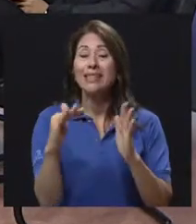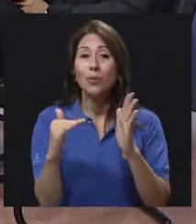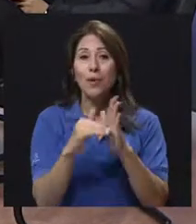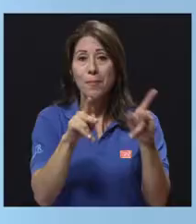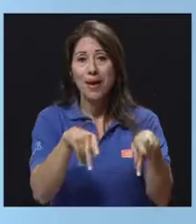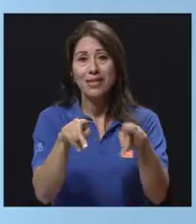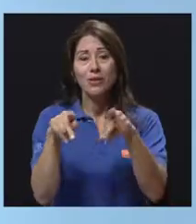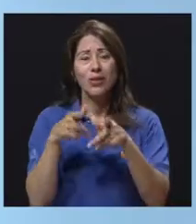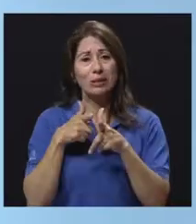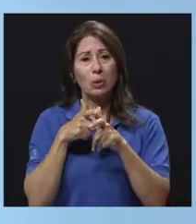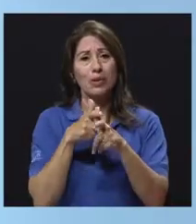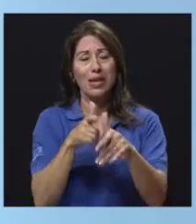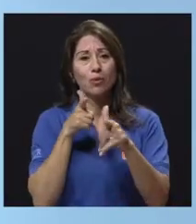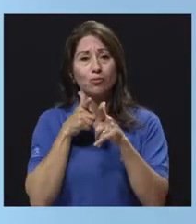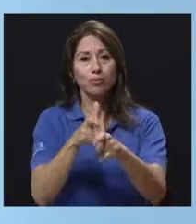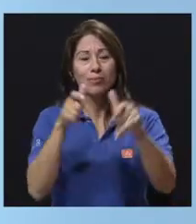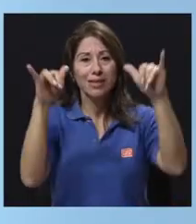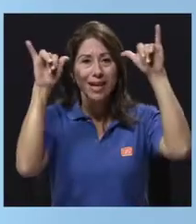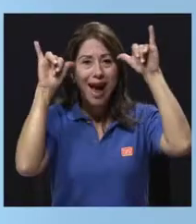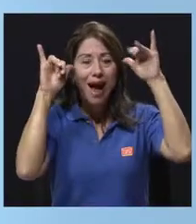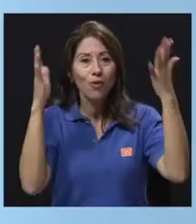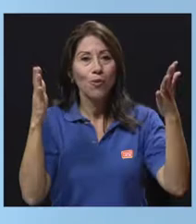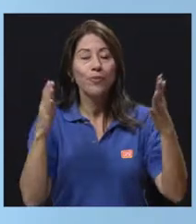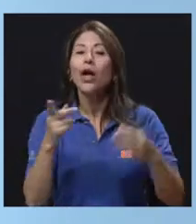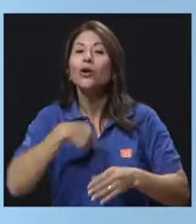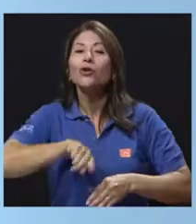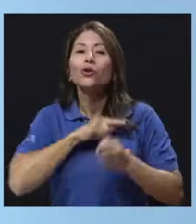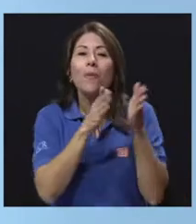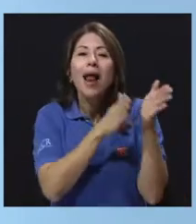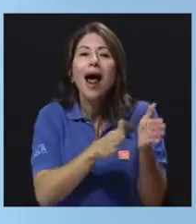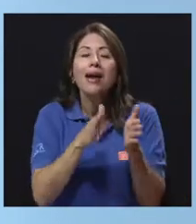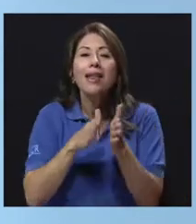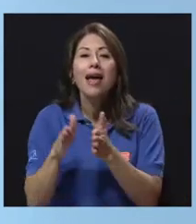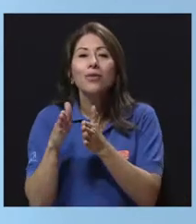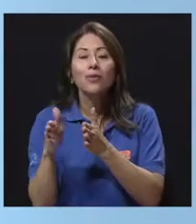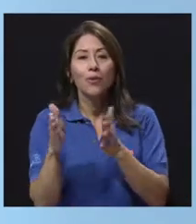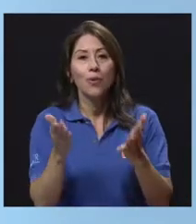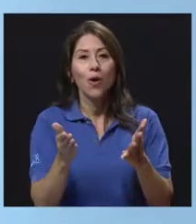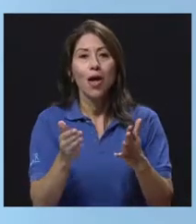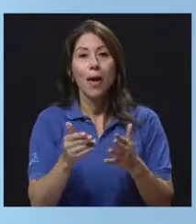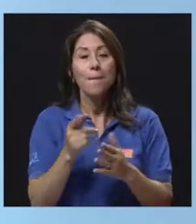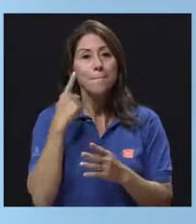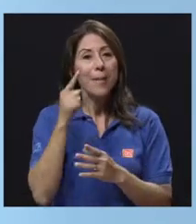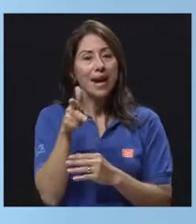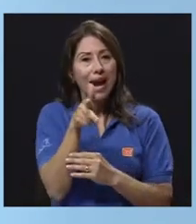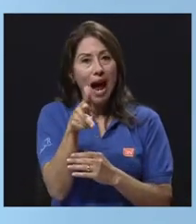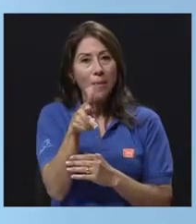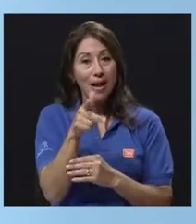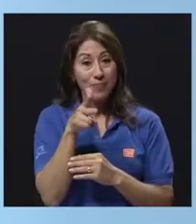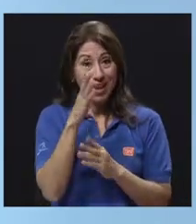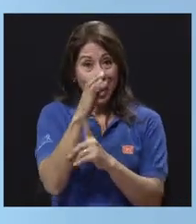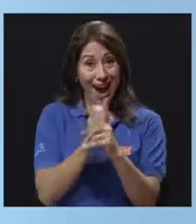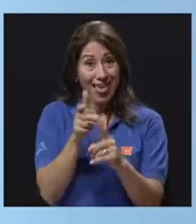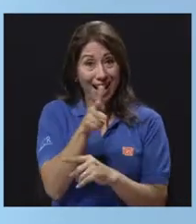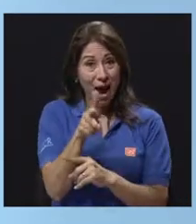planeamiento para las cámaras, digamos, cada cámara tenía que cubrir mínimo 2 puntos específicos del recorrido. Entonces